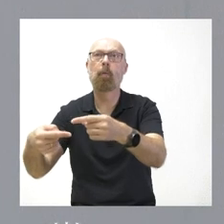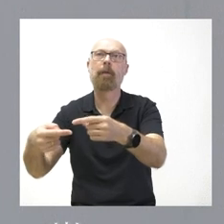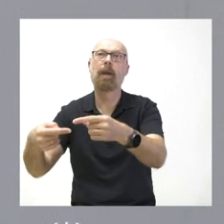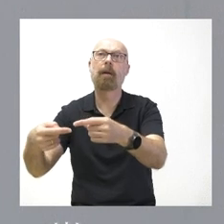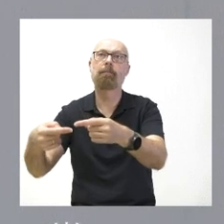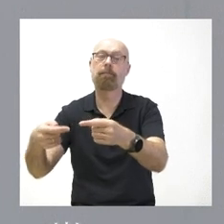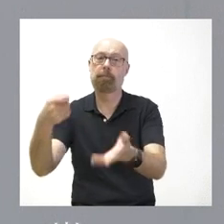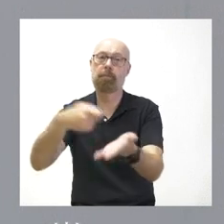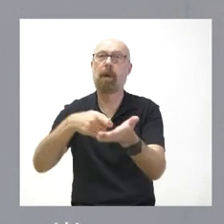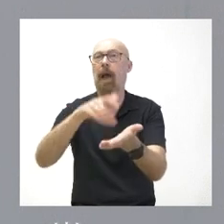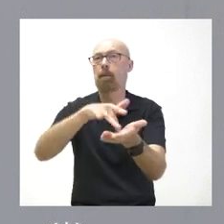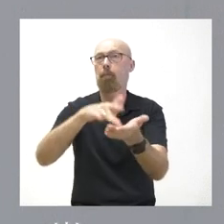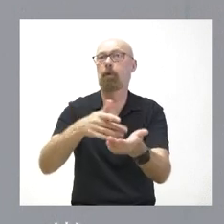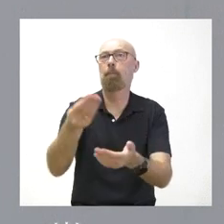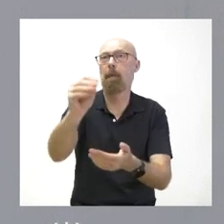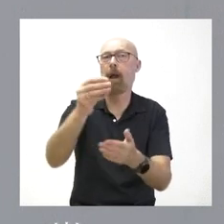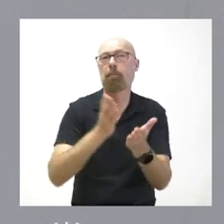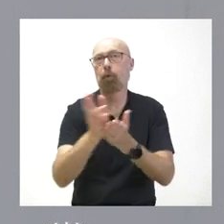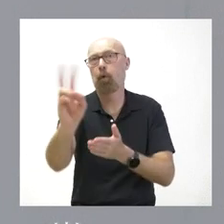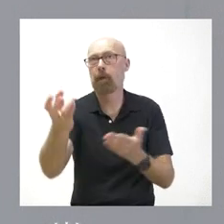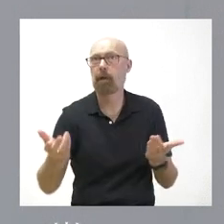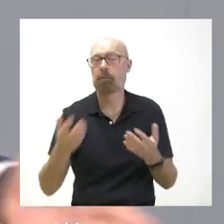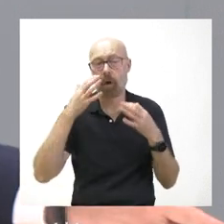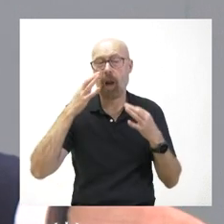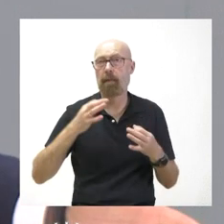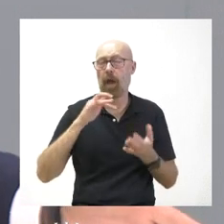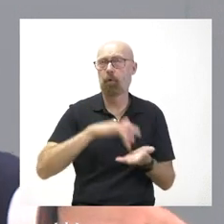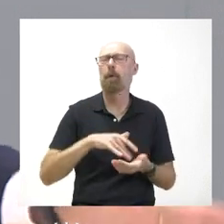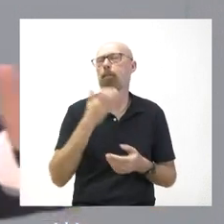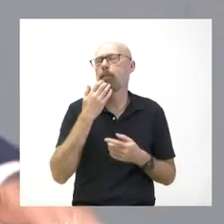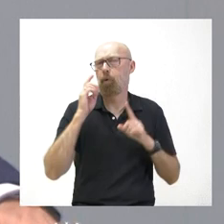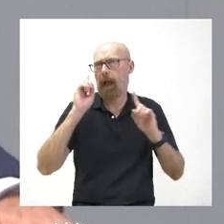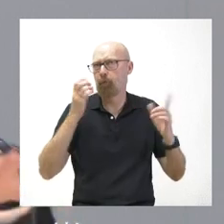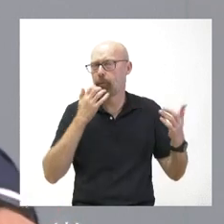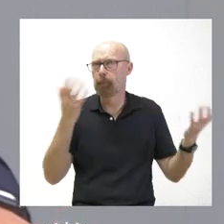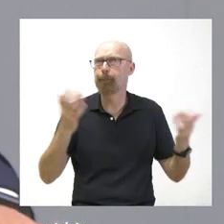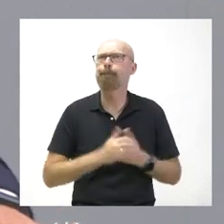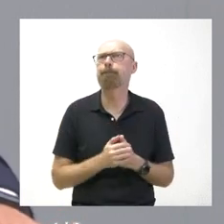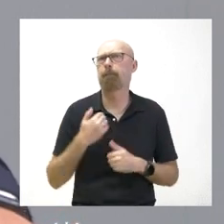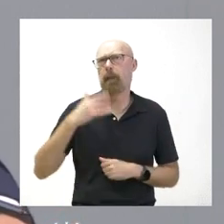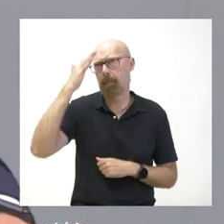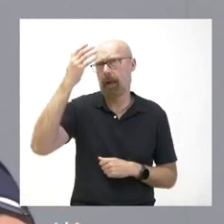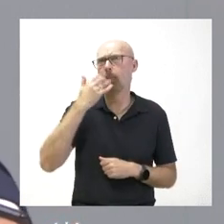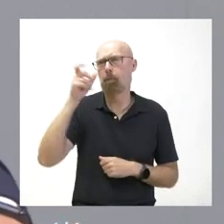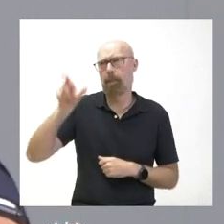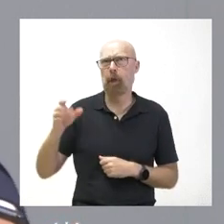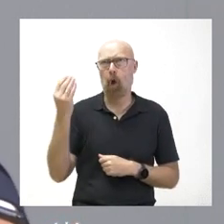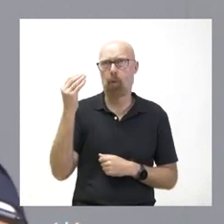tributos Esta es una realidad que queda demostrado por los hechos pongo por caso imaginémonos un joven